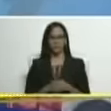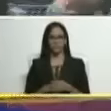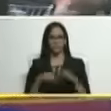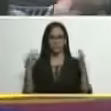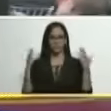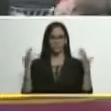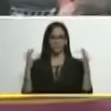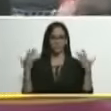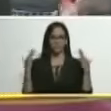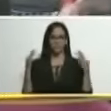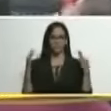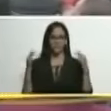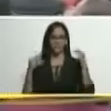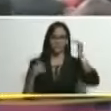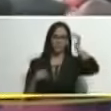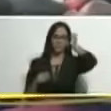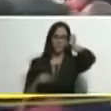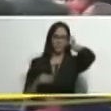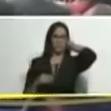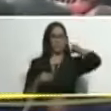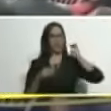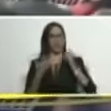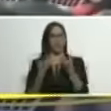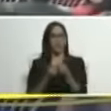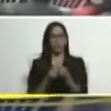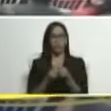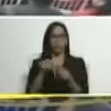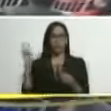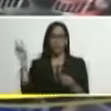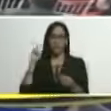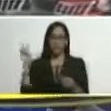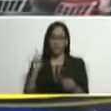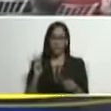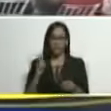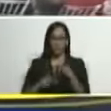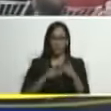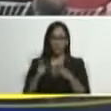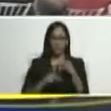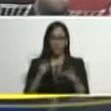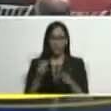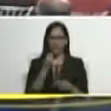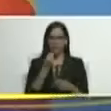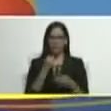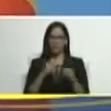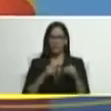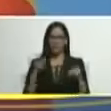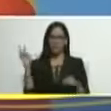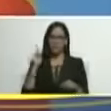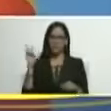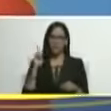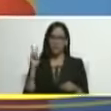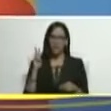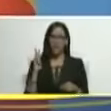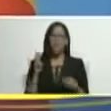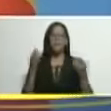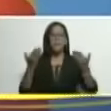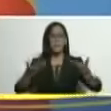Y junto a Vietnam produciremos alimentos en tierra venezolana para